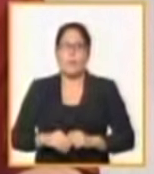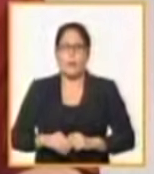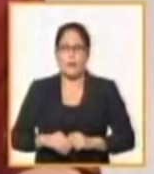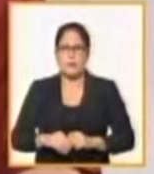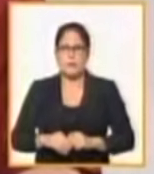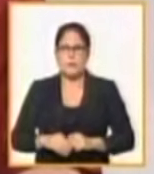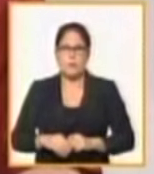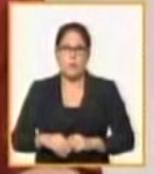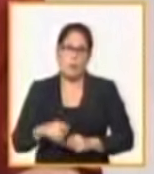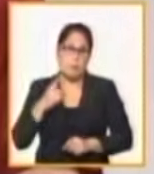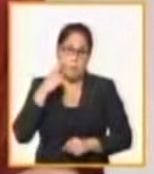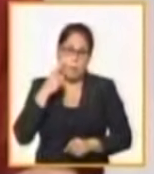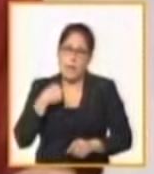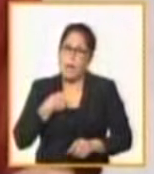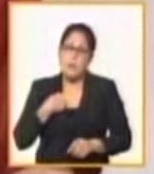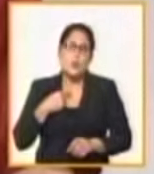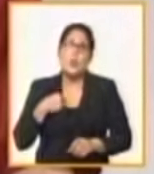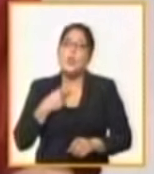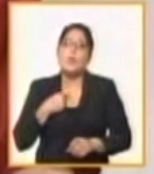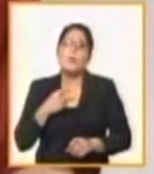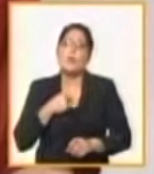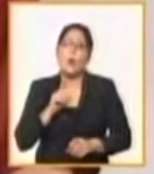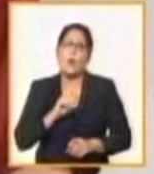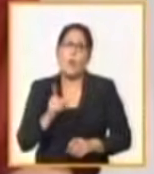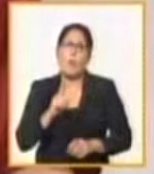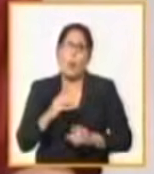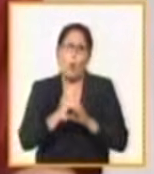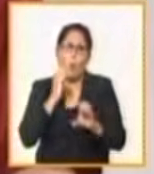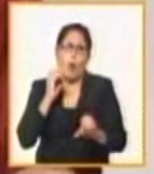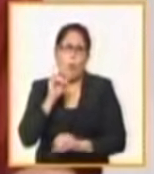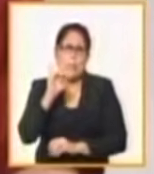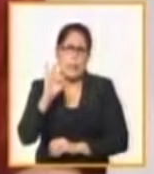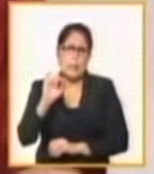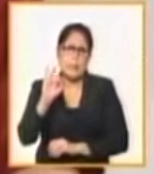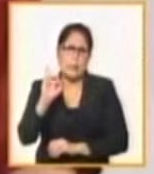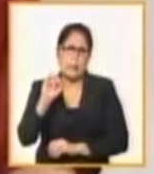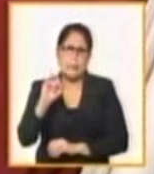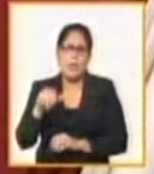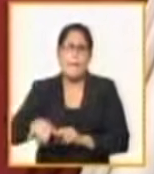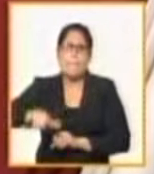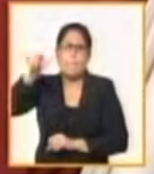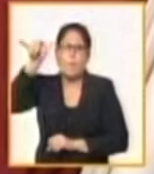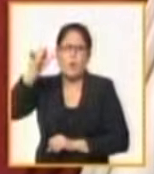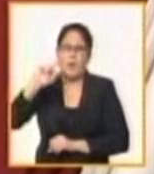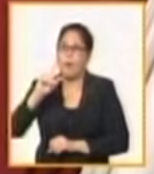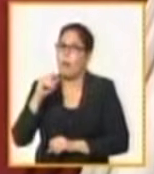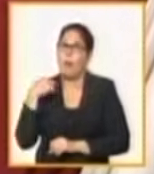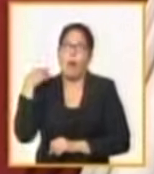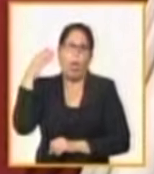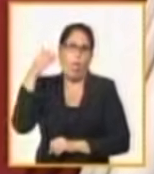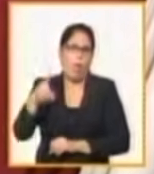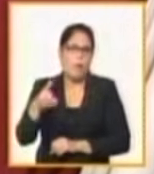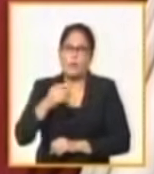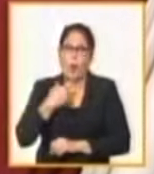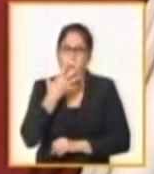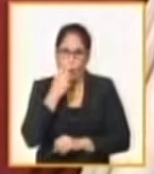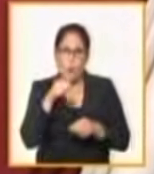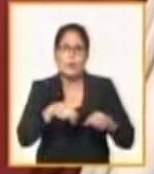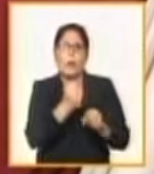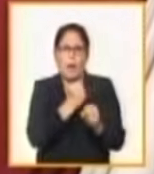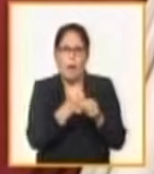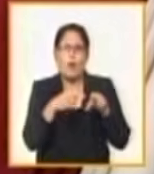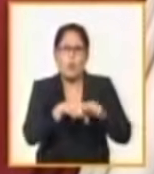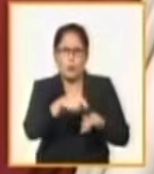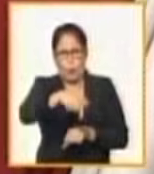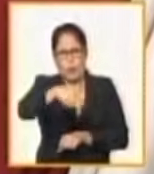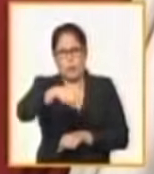y le dije, mire, yo no voy a coger más la ruta 76 para ir para Boyero a mi trabajo en la Firestone, yo quiero trabajar con usted.